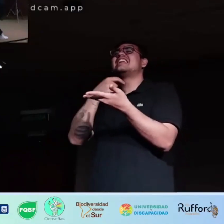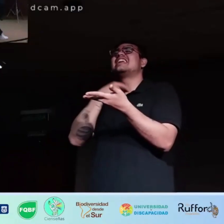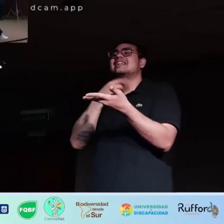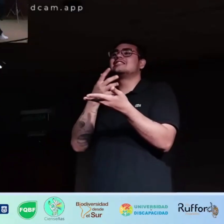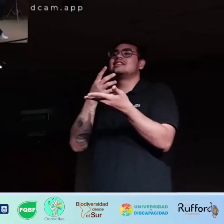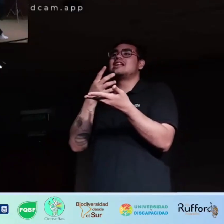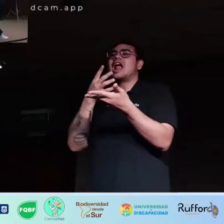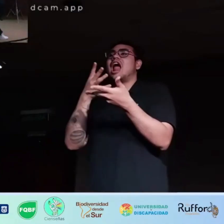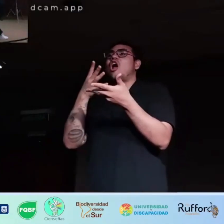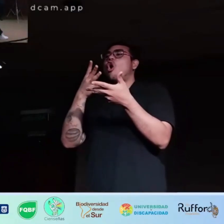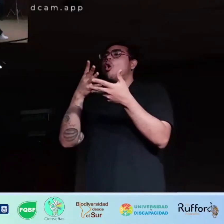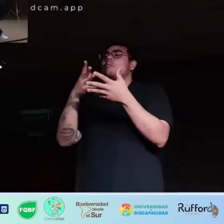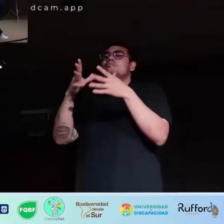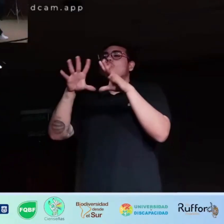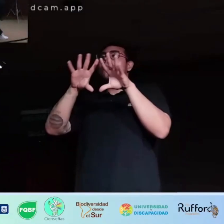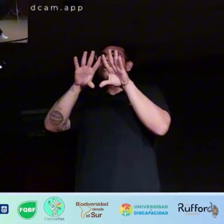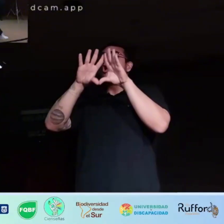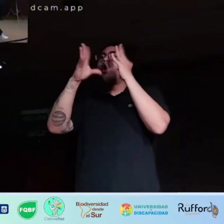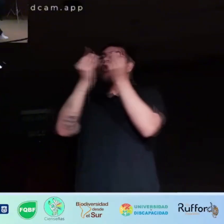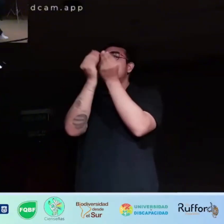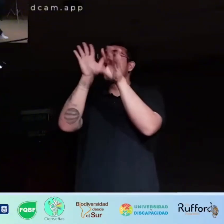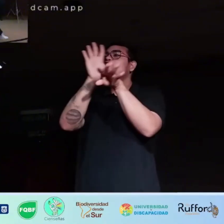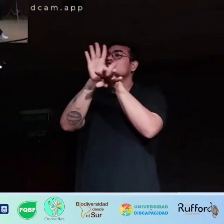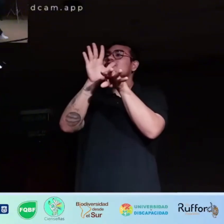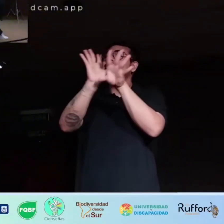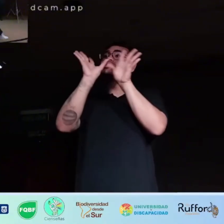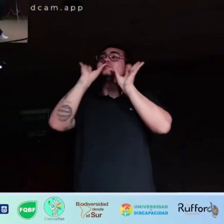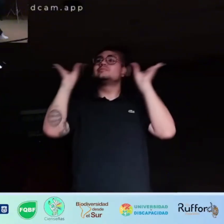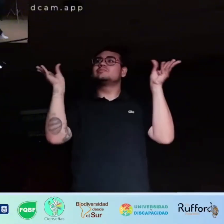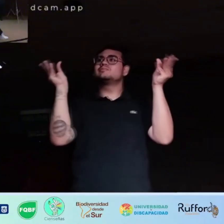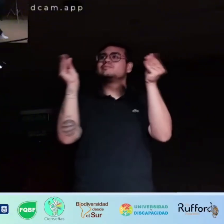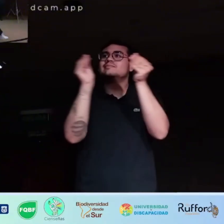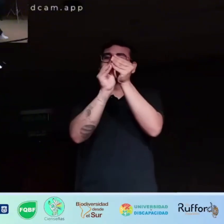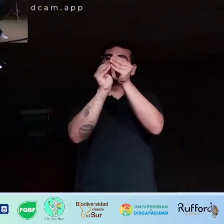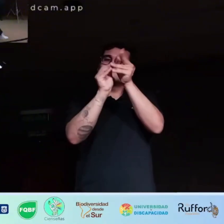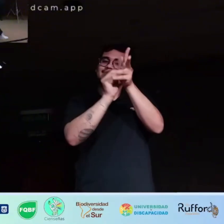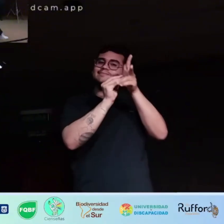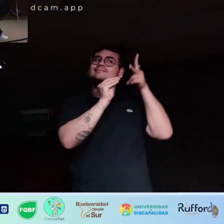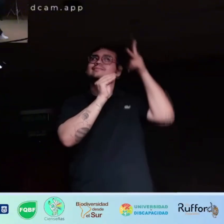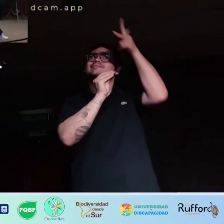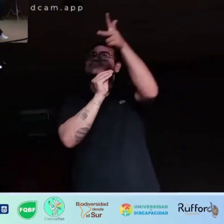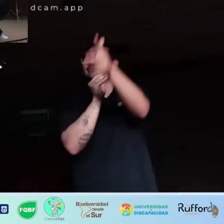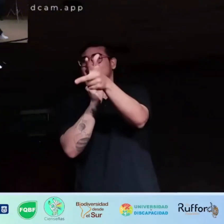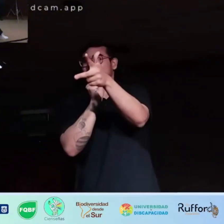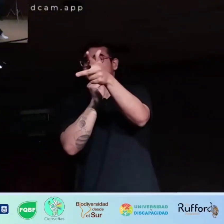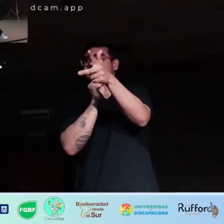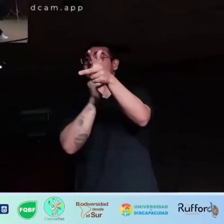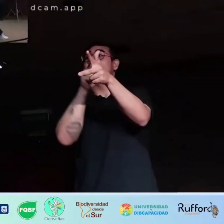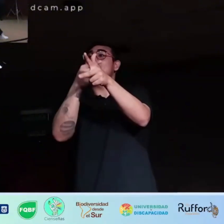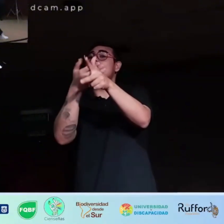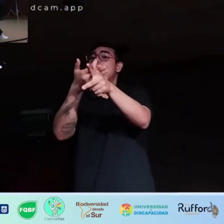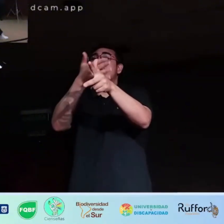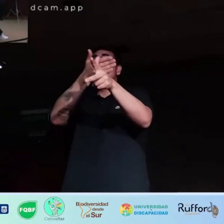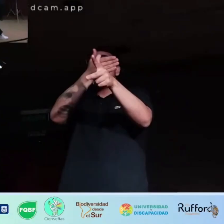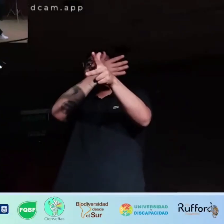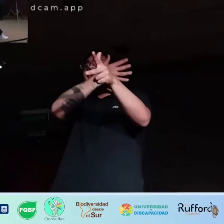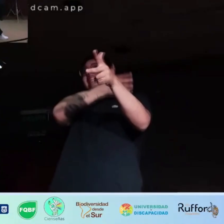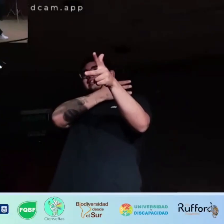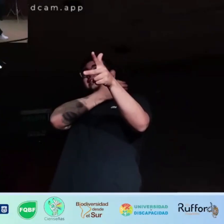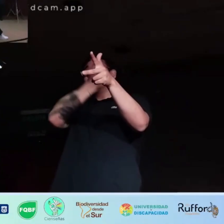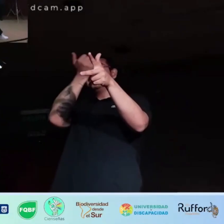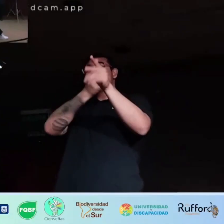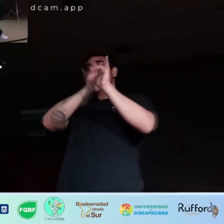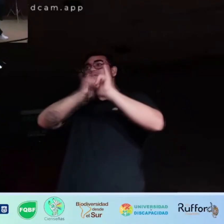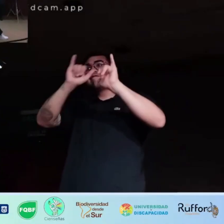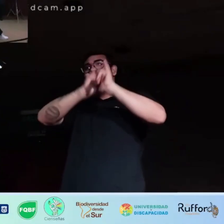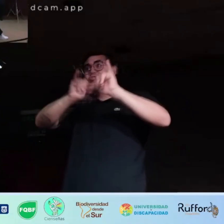seña algo con un contenido, con una idea, con algo detrás que les dé algo más